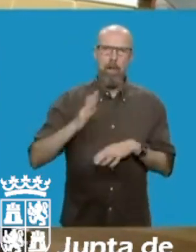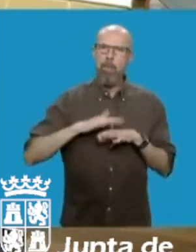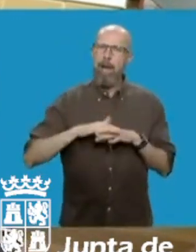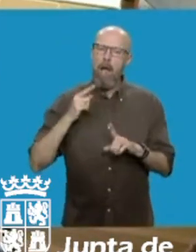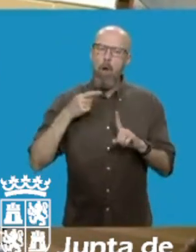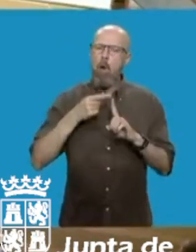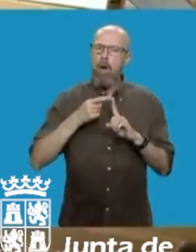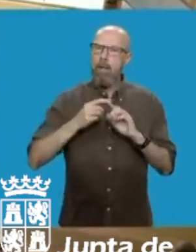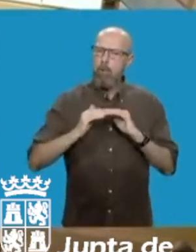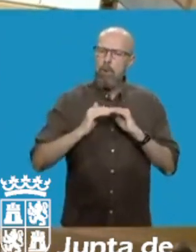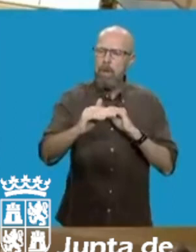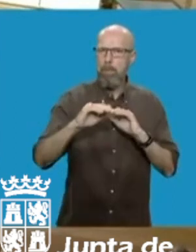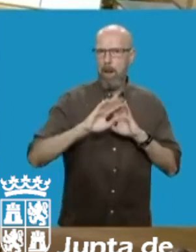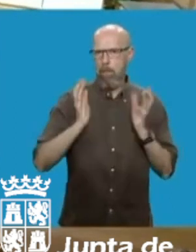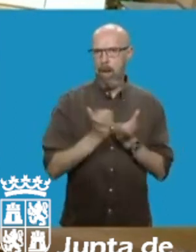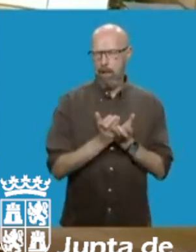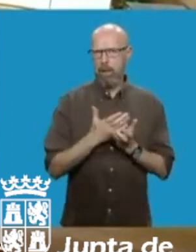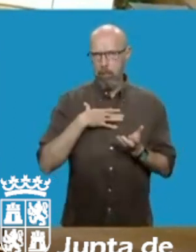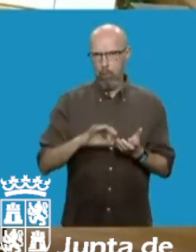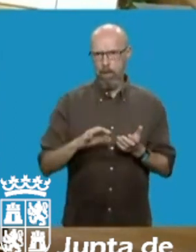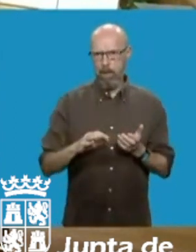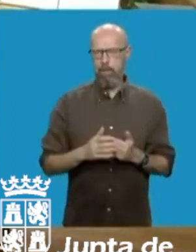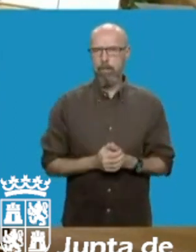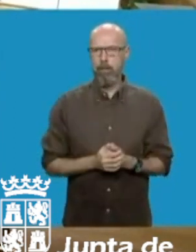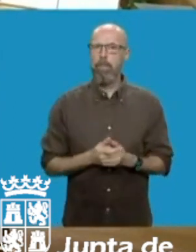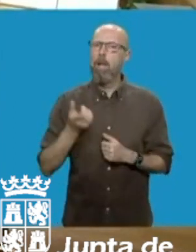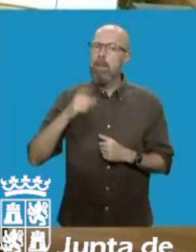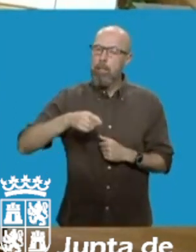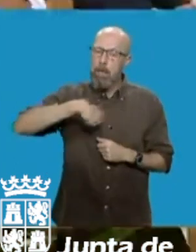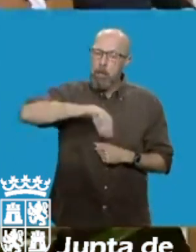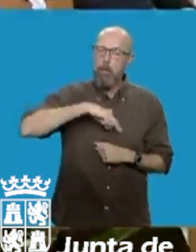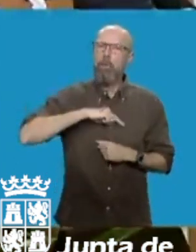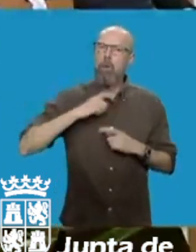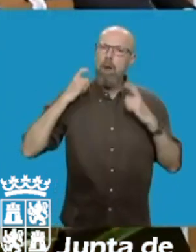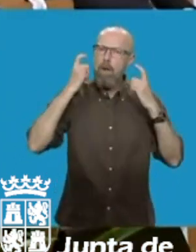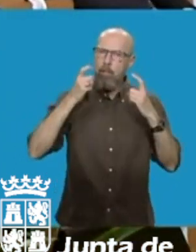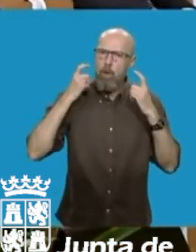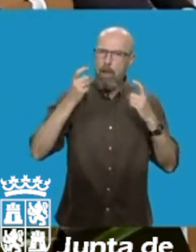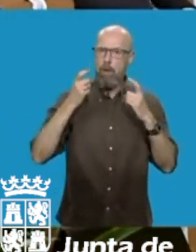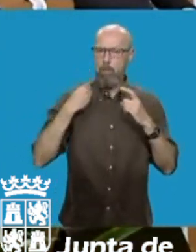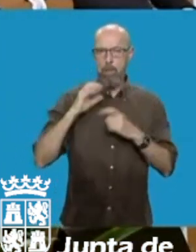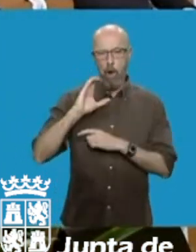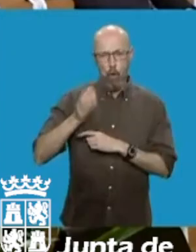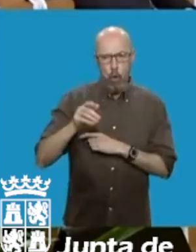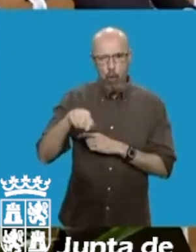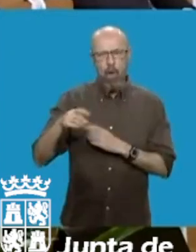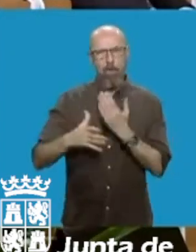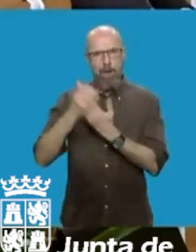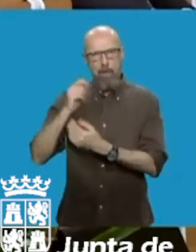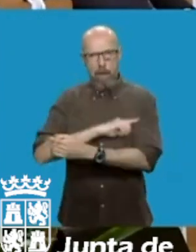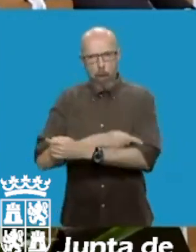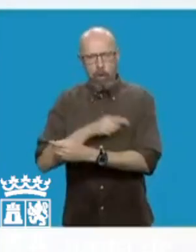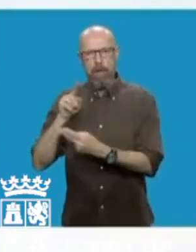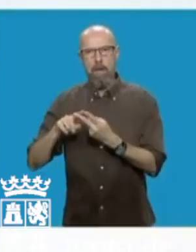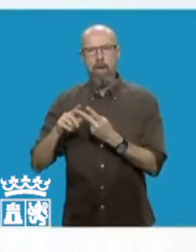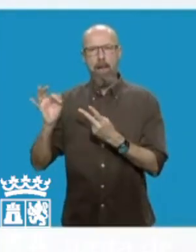planeta. También hemos querido reforzar frente a esta situación a nuestros clubes, a nuestras federaciones deportistas y a